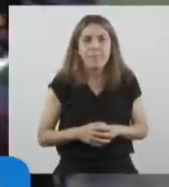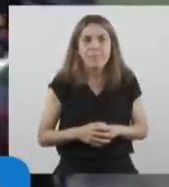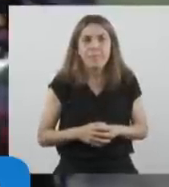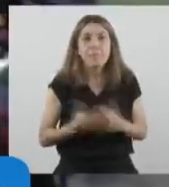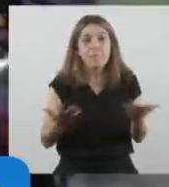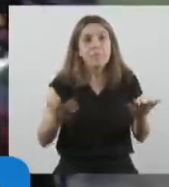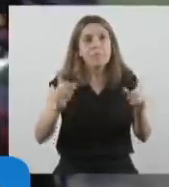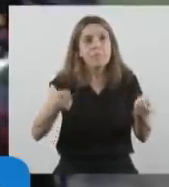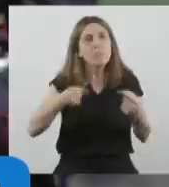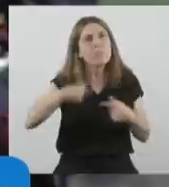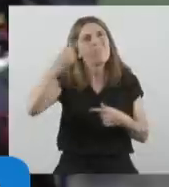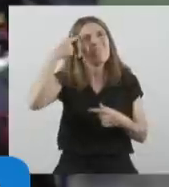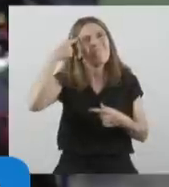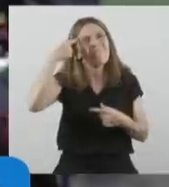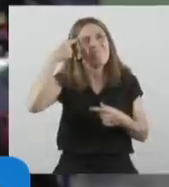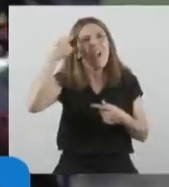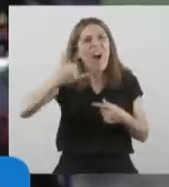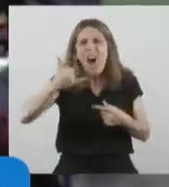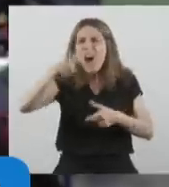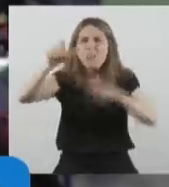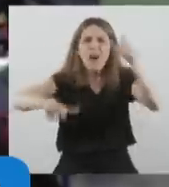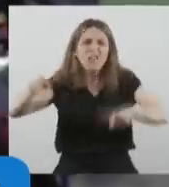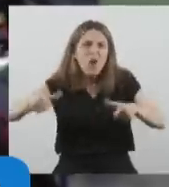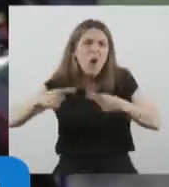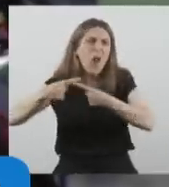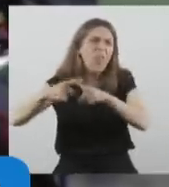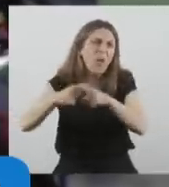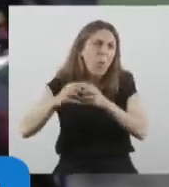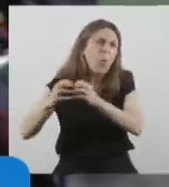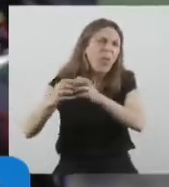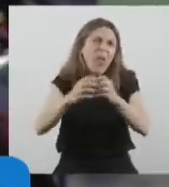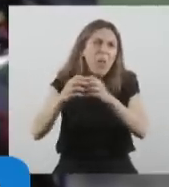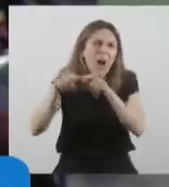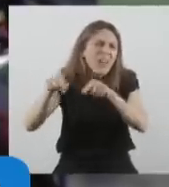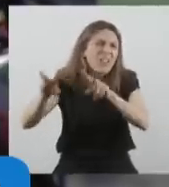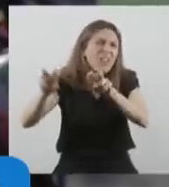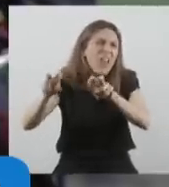y vemos que no se olvidan en discusiones y en debates que no son lo importante